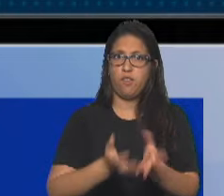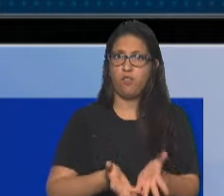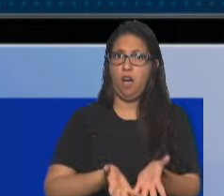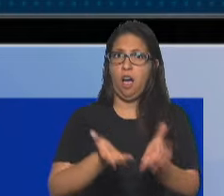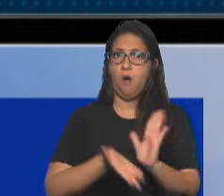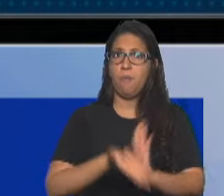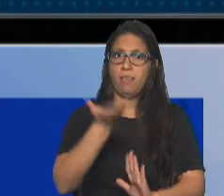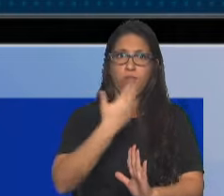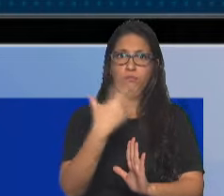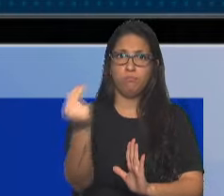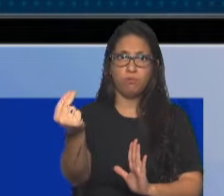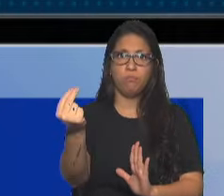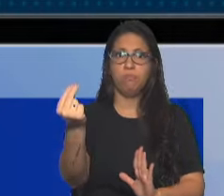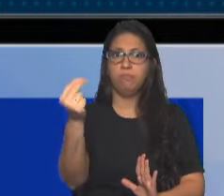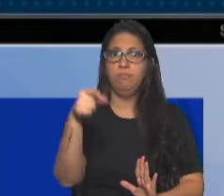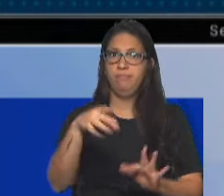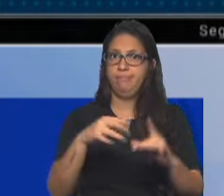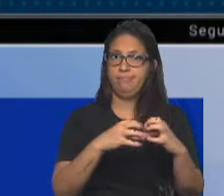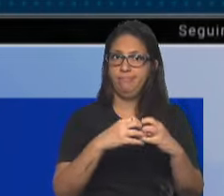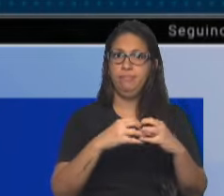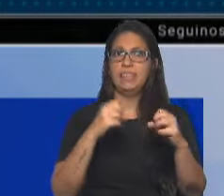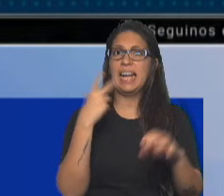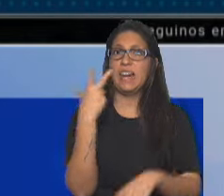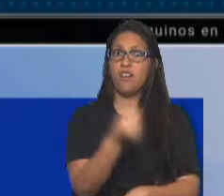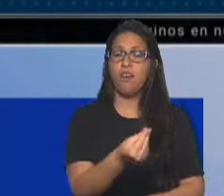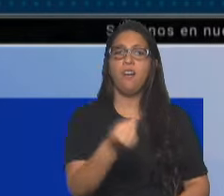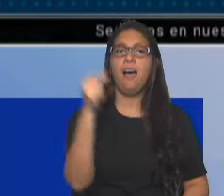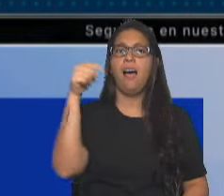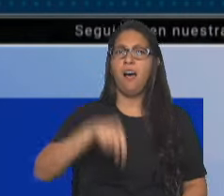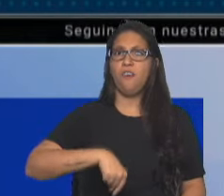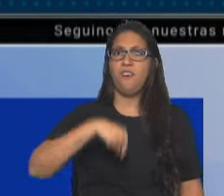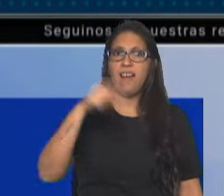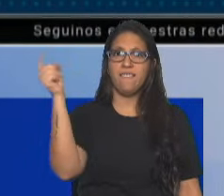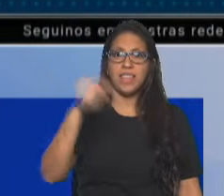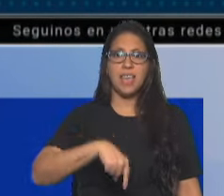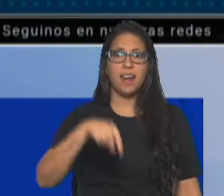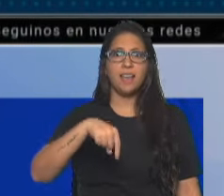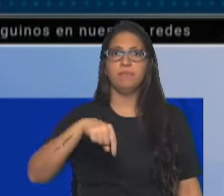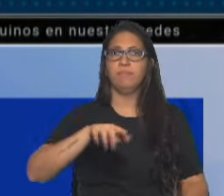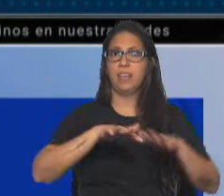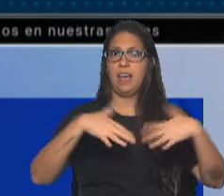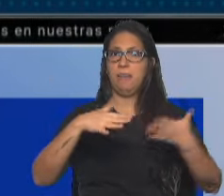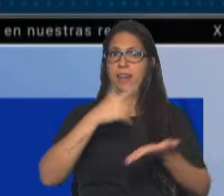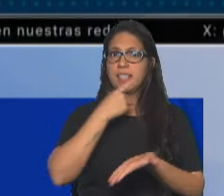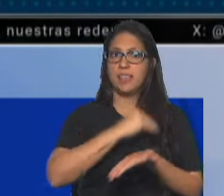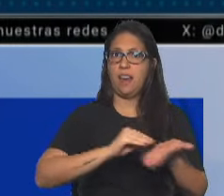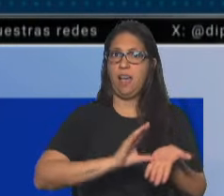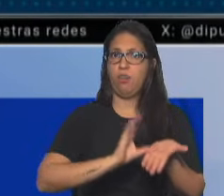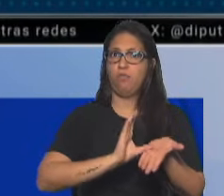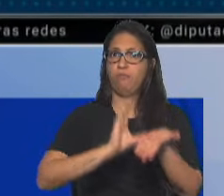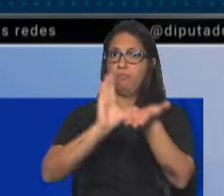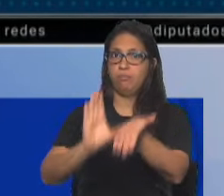Nacional. Ese debate, ese rechazo ahora viene aquí, viene a la Cámara de Senadores de la Nación, que por estas